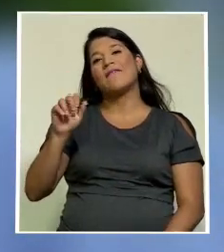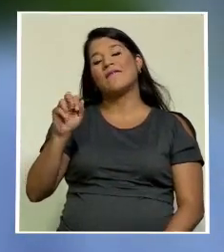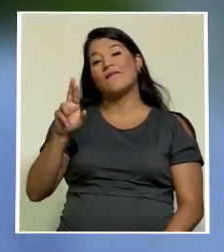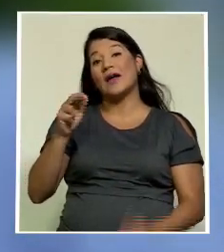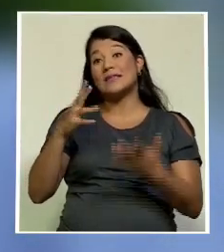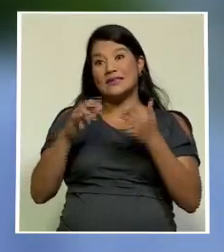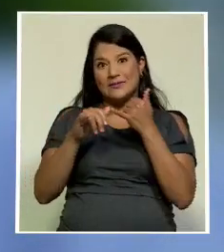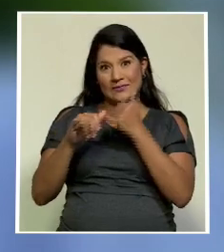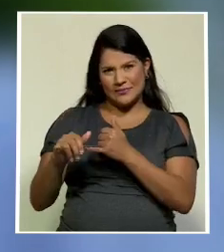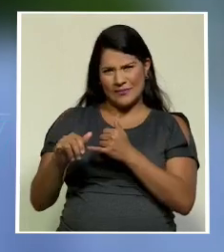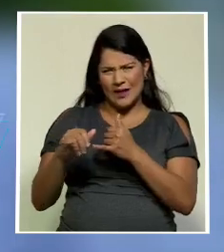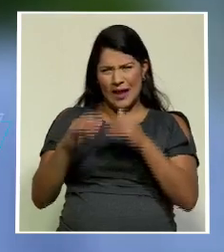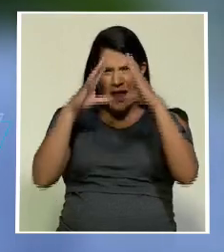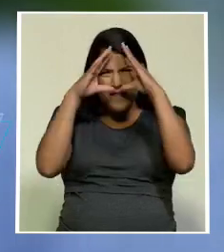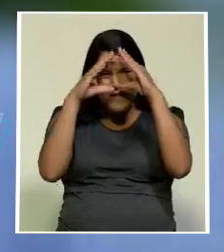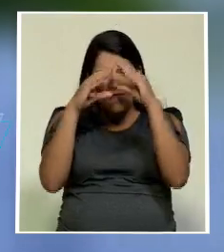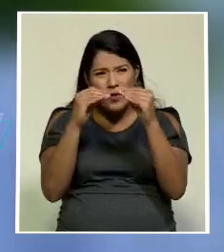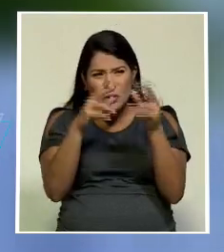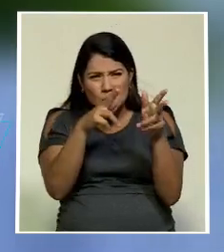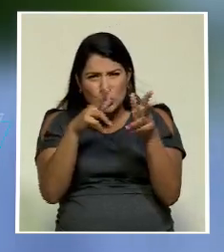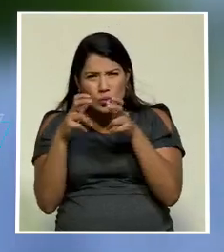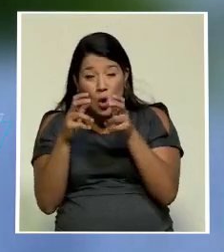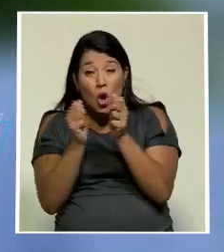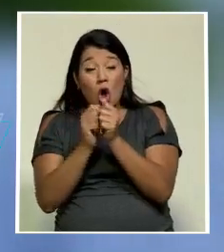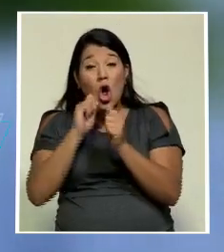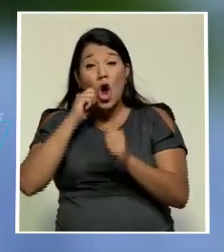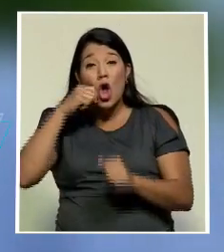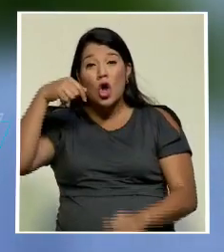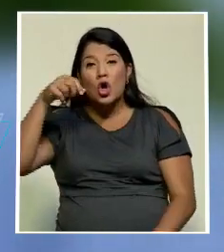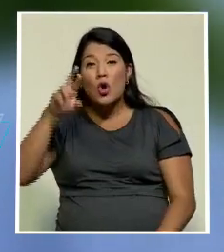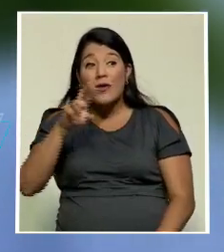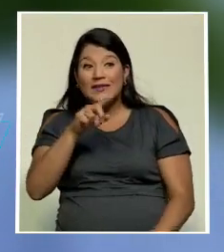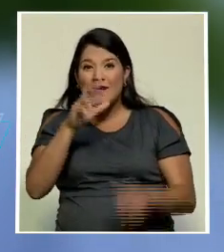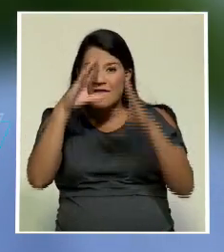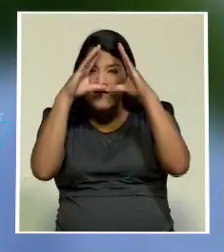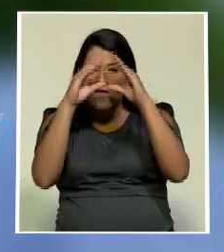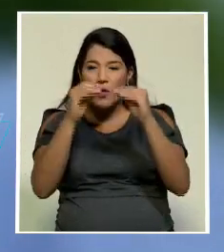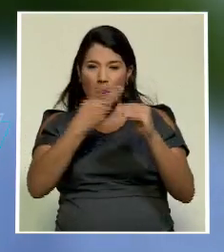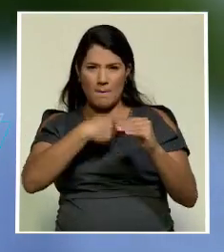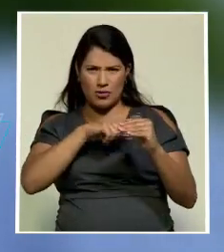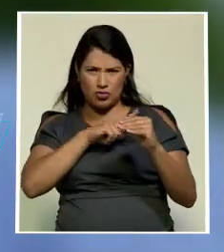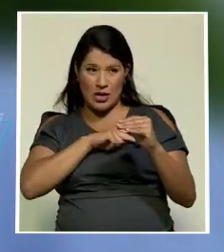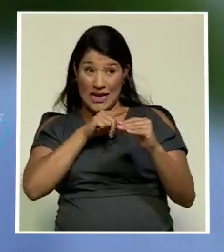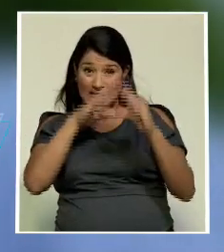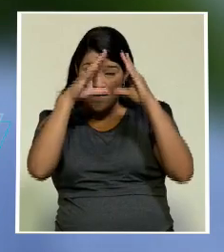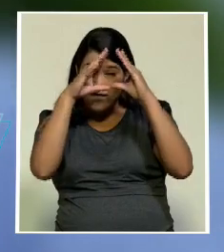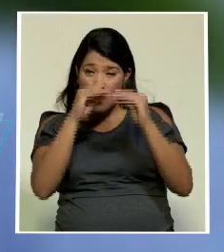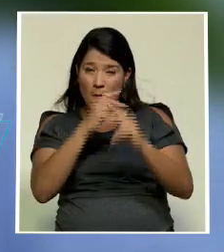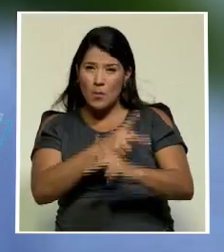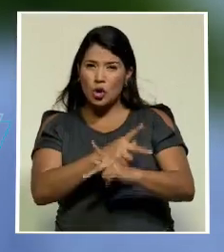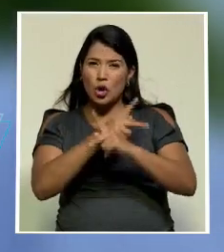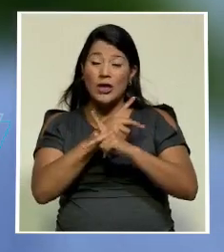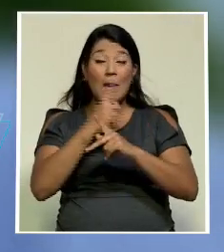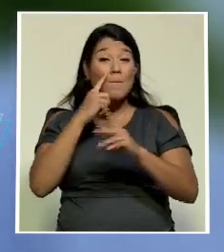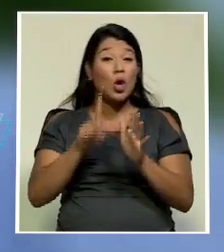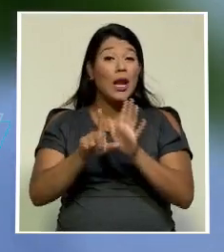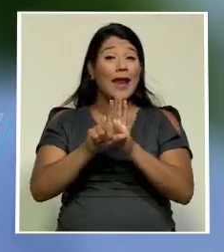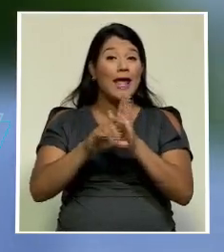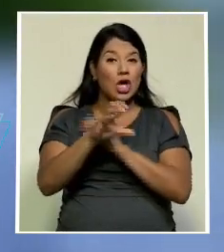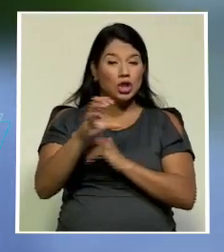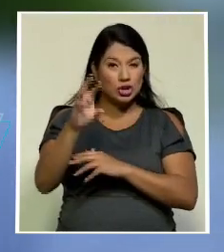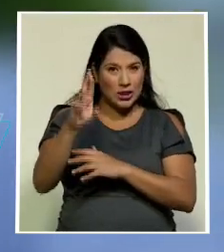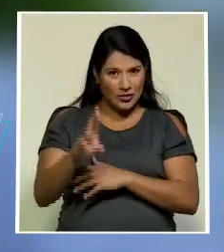QR son datos muy personales, que están protegidos por la legislación costarricense. Hay una ley de protección de datos. Sin embargo,